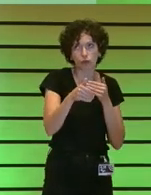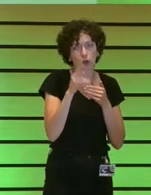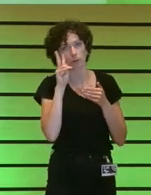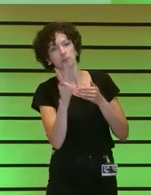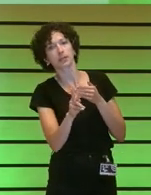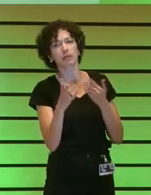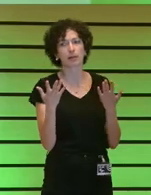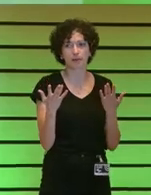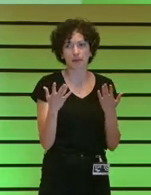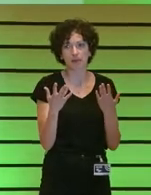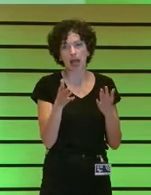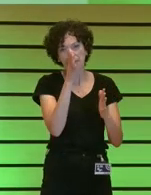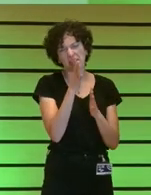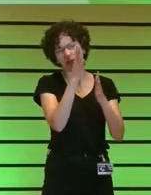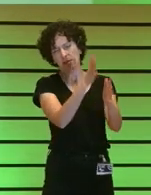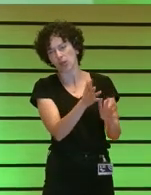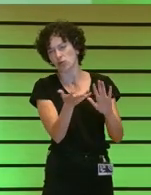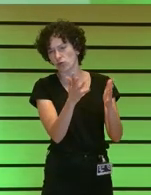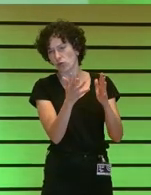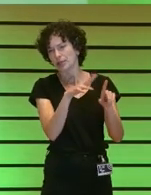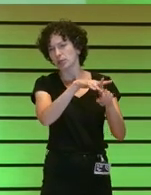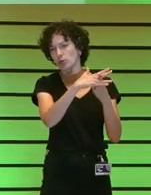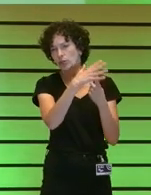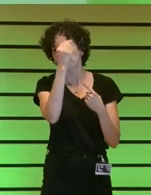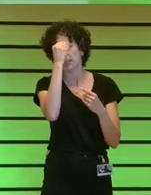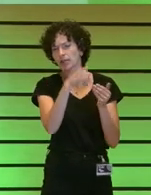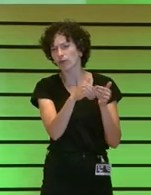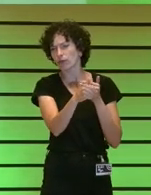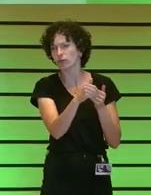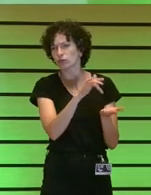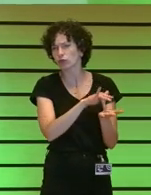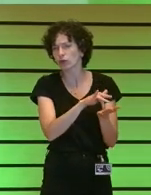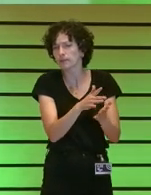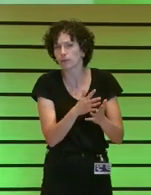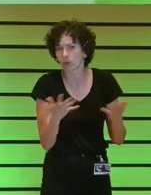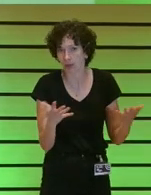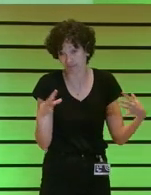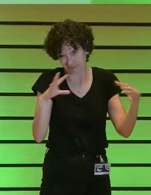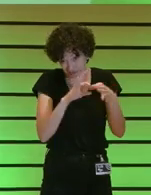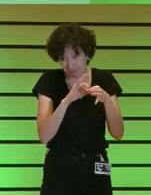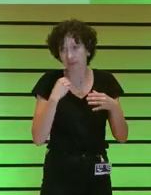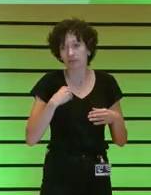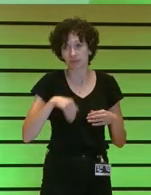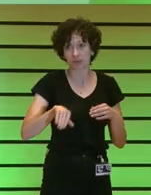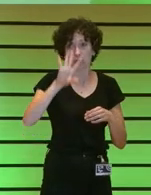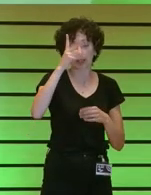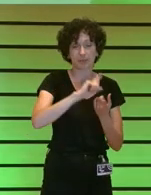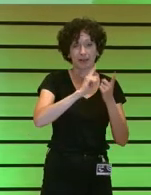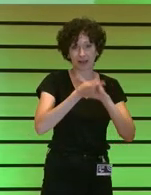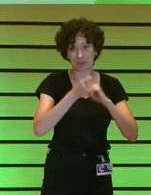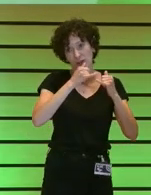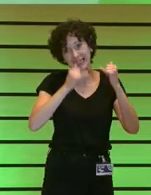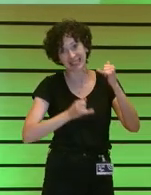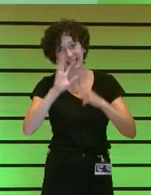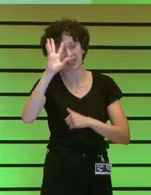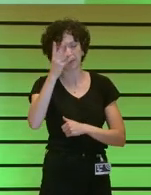en un horizonte de 10 años qué situaciones Crees que podremos vivir en los próximos 10 años en torno a este cambio medioambiental que estamos viendo esta crisis